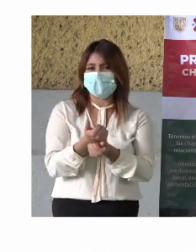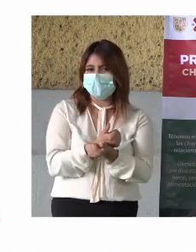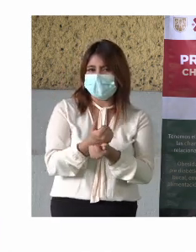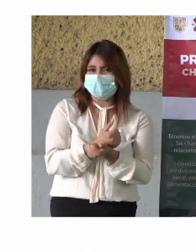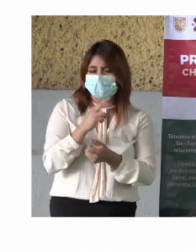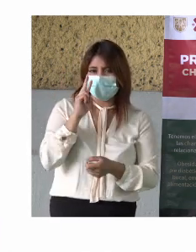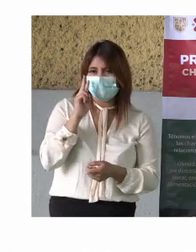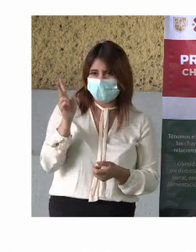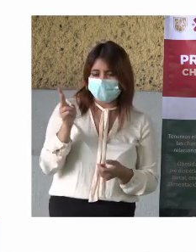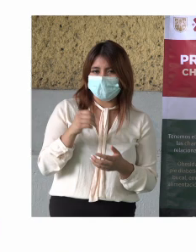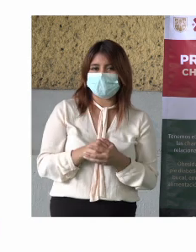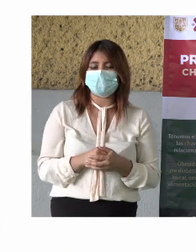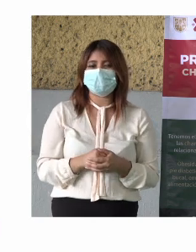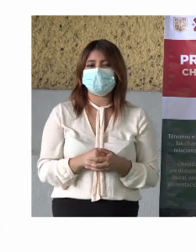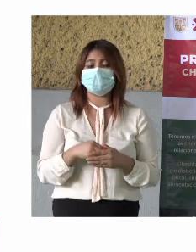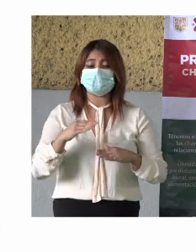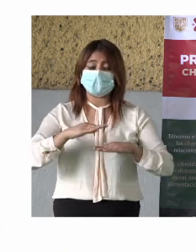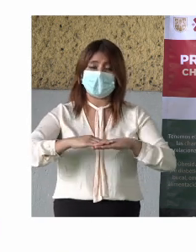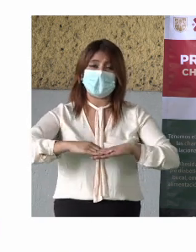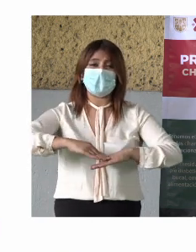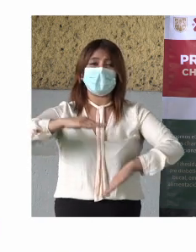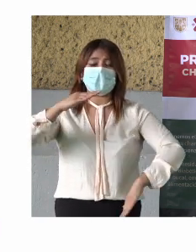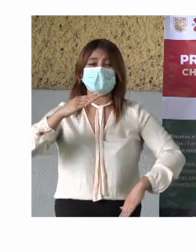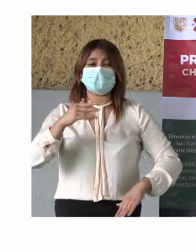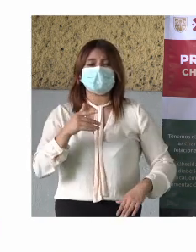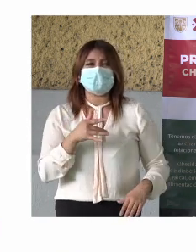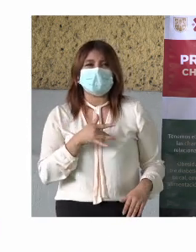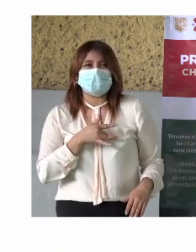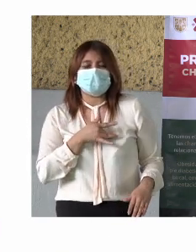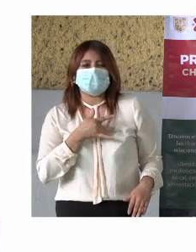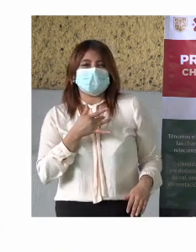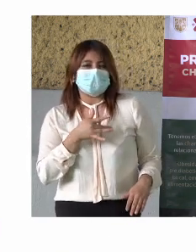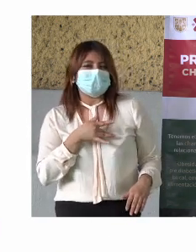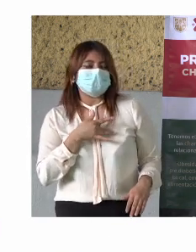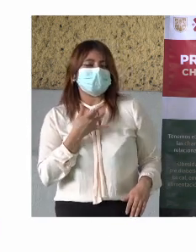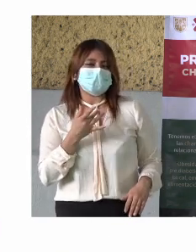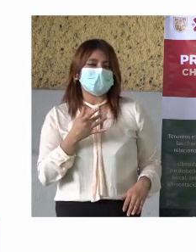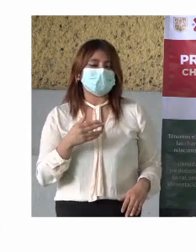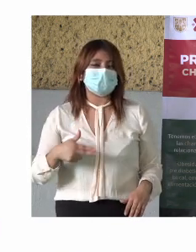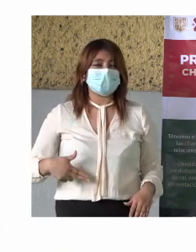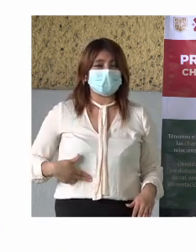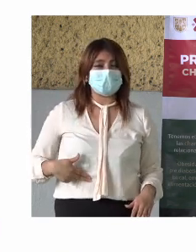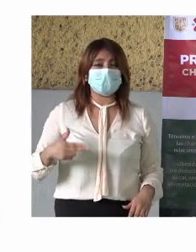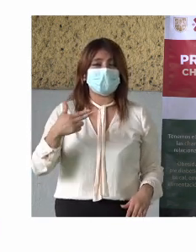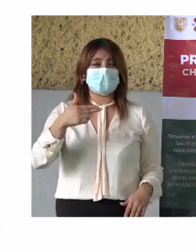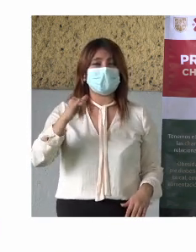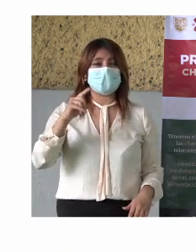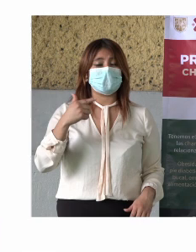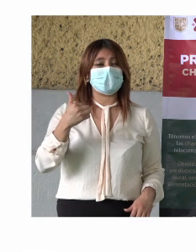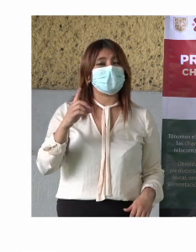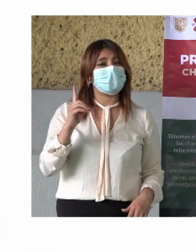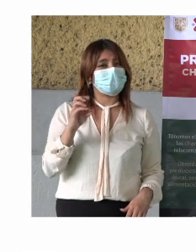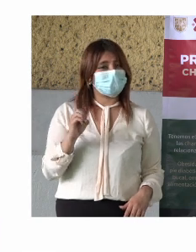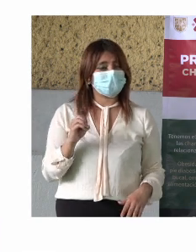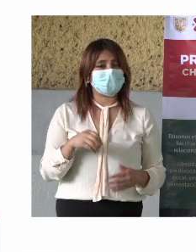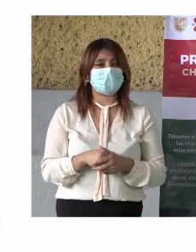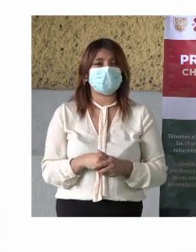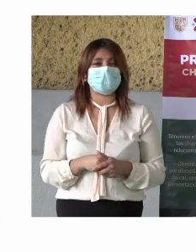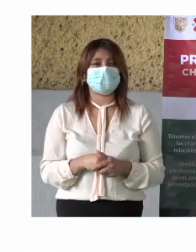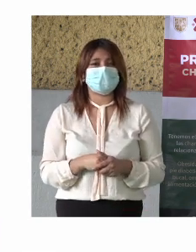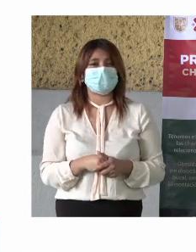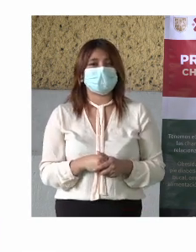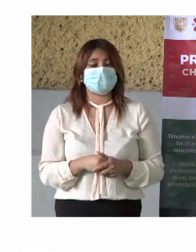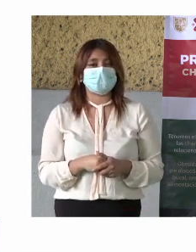la insulina en el hígado y en los tejidos periféricos. ¿Qué quiere decir esto? Aumenta la sensibilidad a la